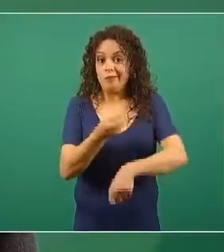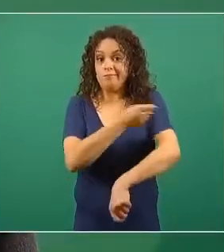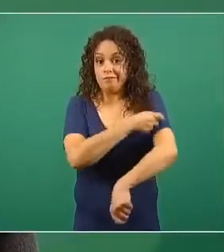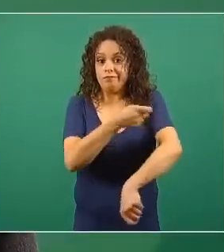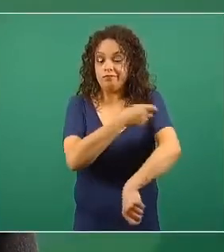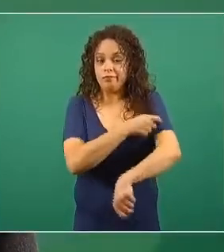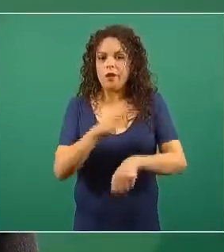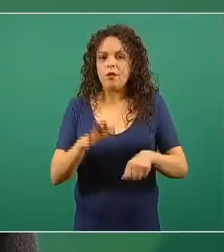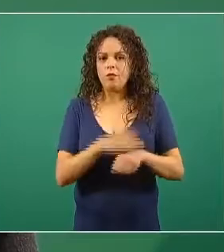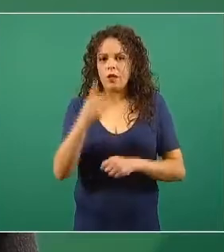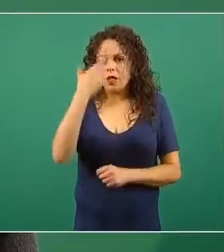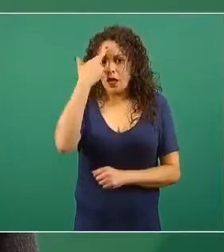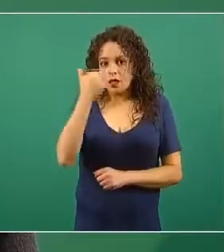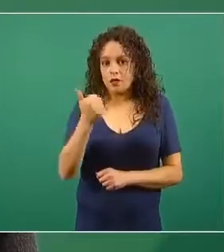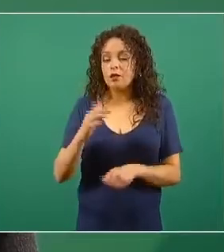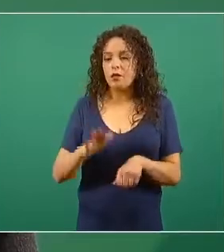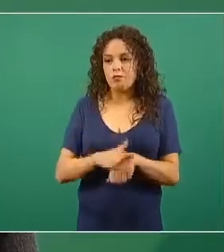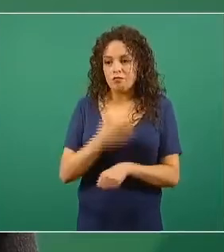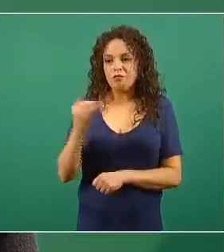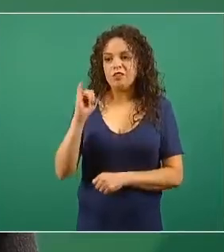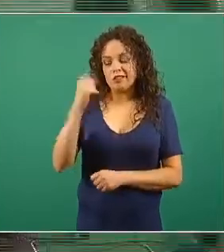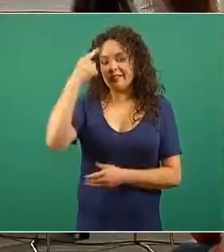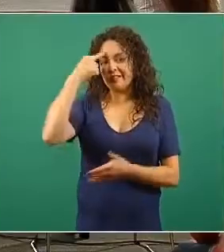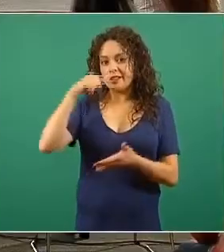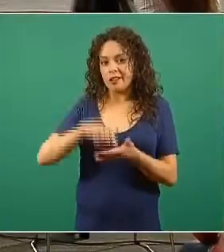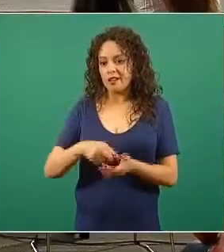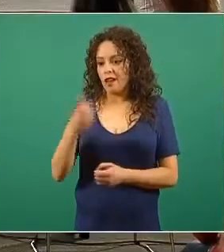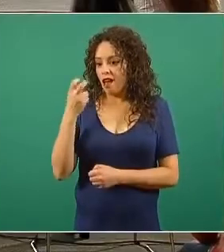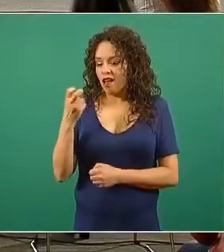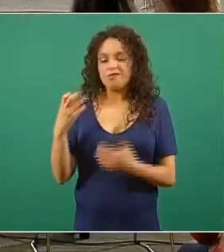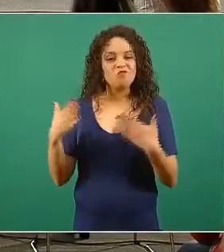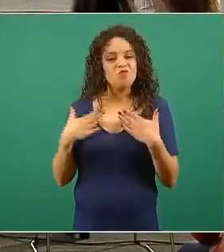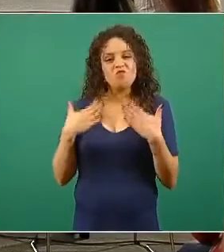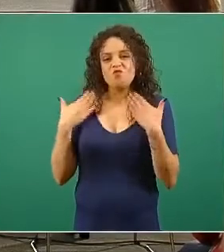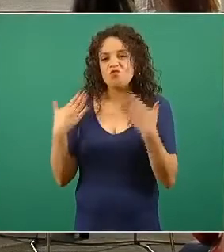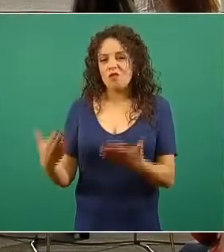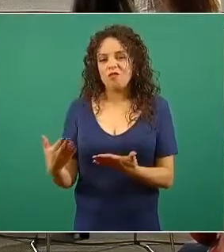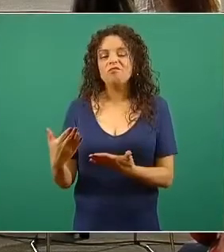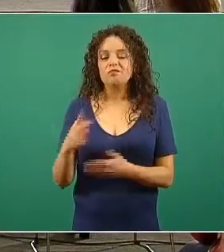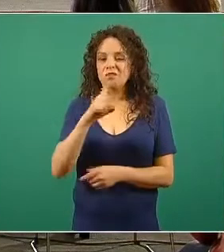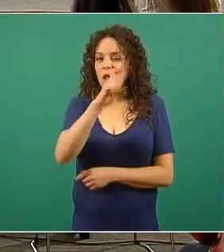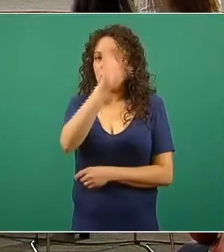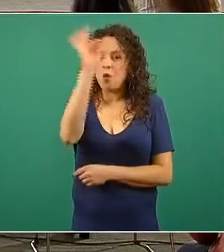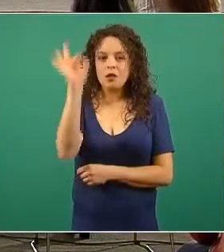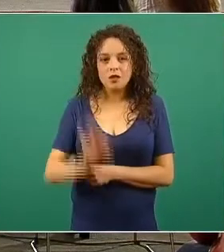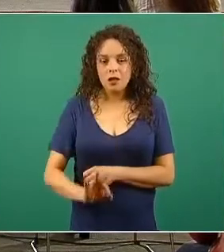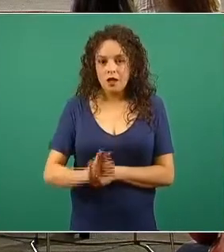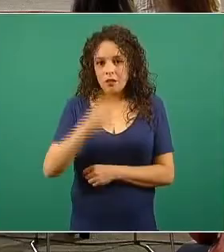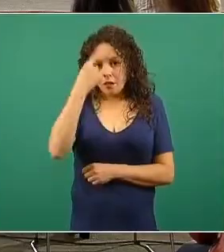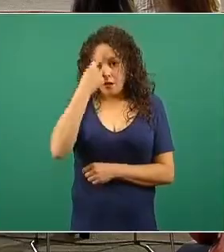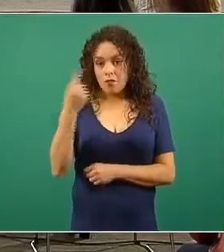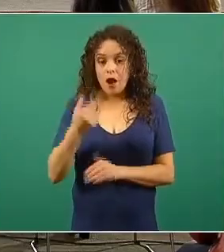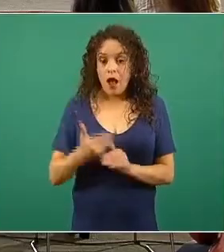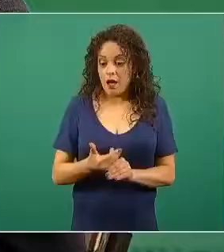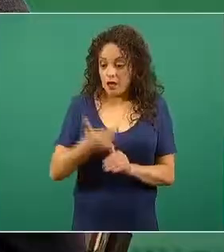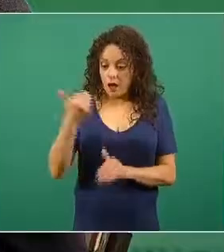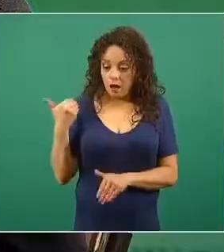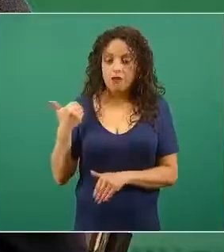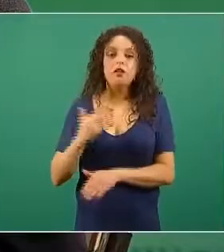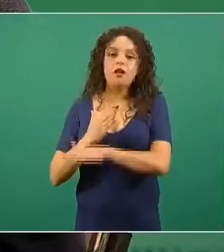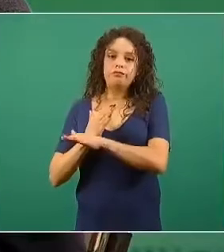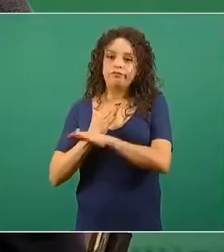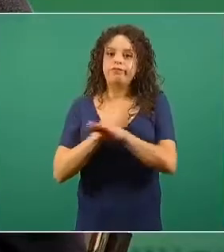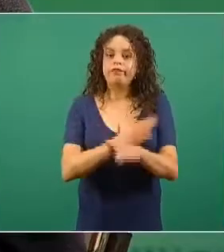están lógicamente confiando en esta medida preventiva por excelencia para en su momento poder limitar lo antes posible la transmisión